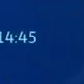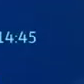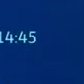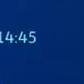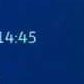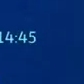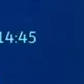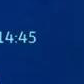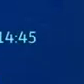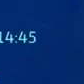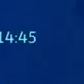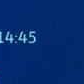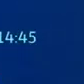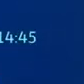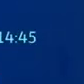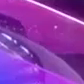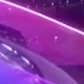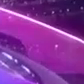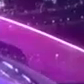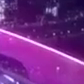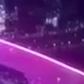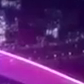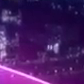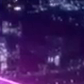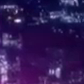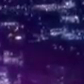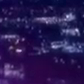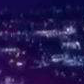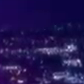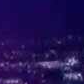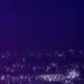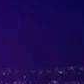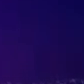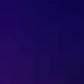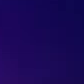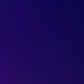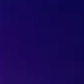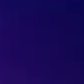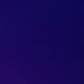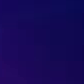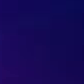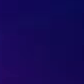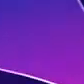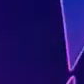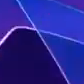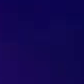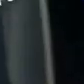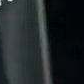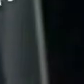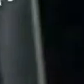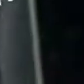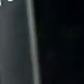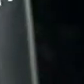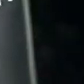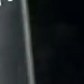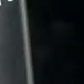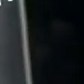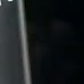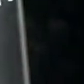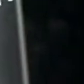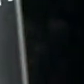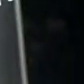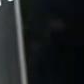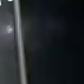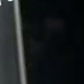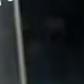Real Madrid. Los mejores equipos del planeta quieren grabar su nombre en la gran final. Este encuentro es presentado por